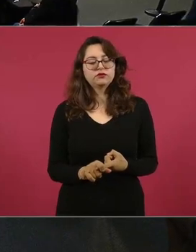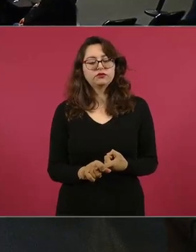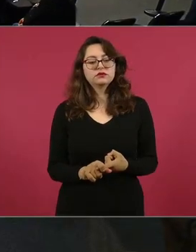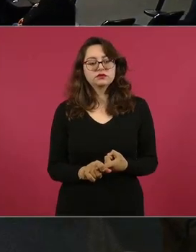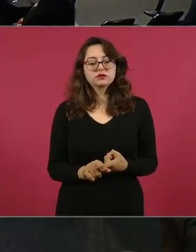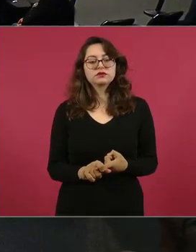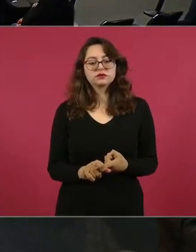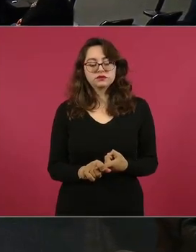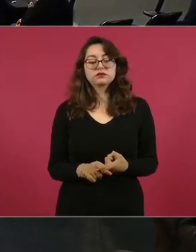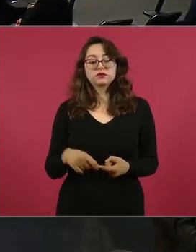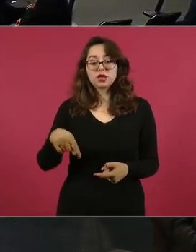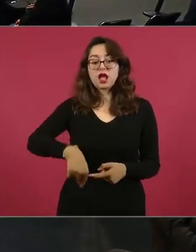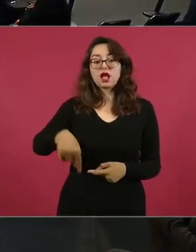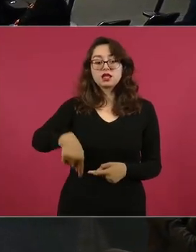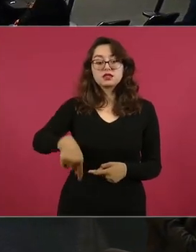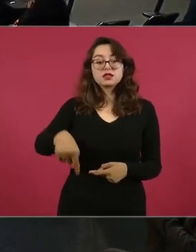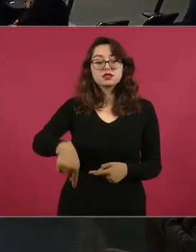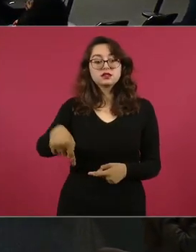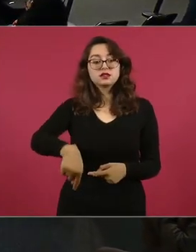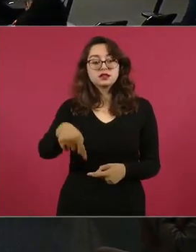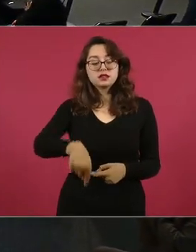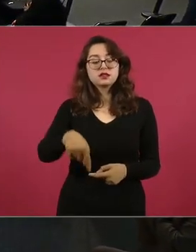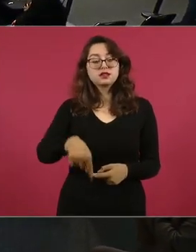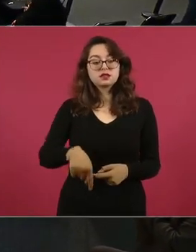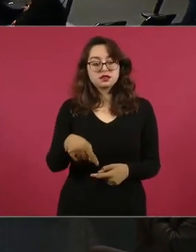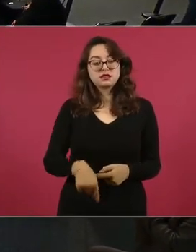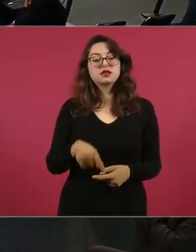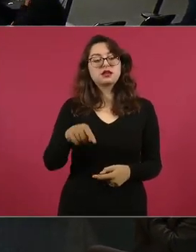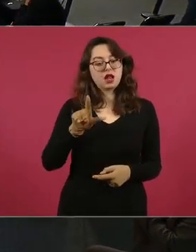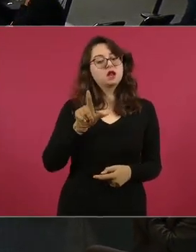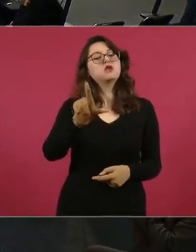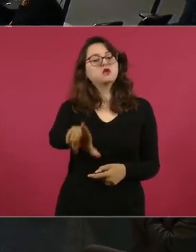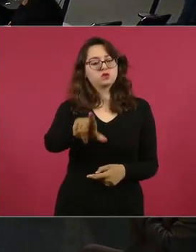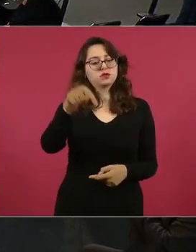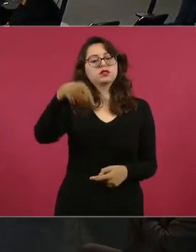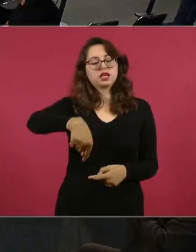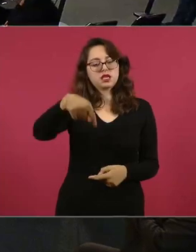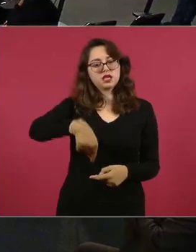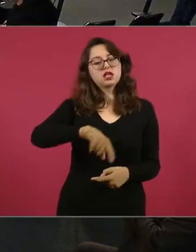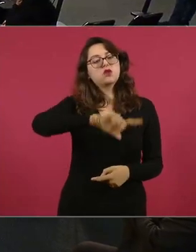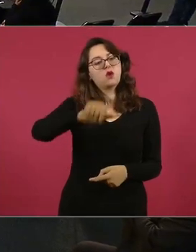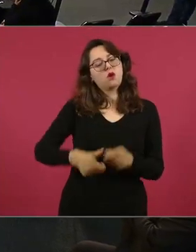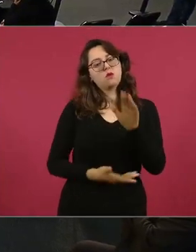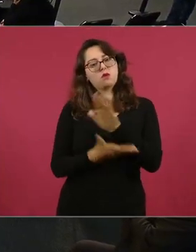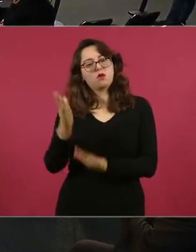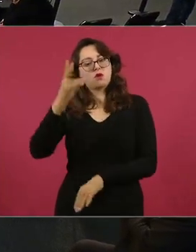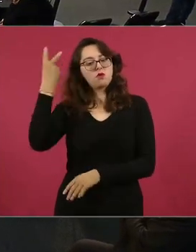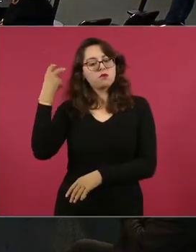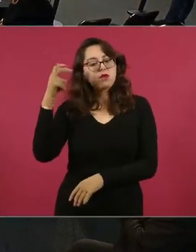Ah, sí, aquí. Aquí, y ya luego nos vamos a la inauguración. Sí,